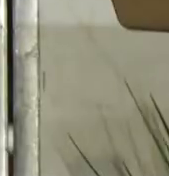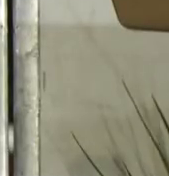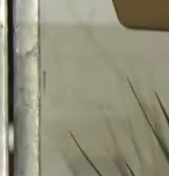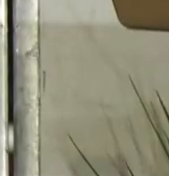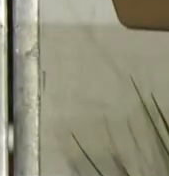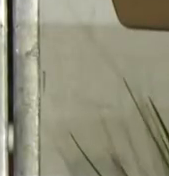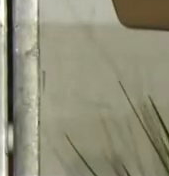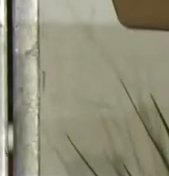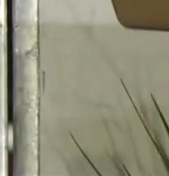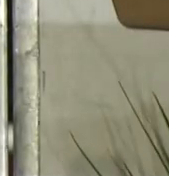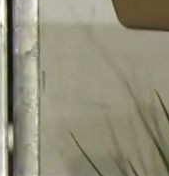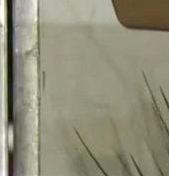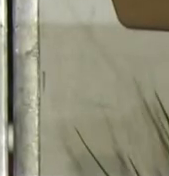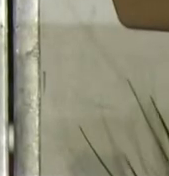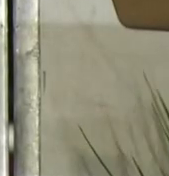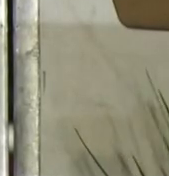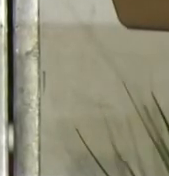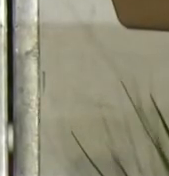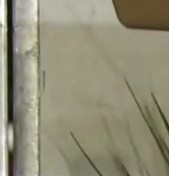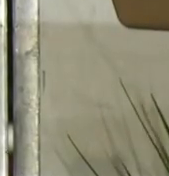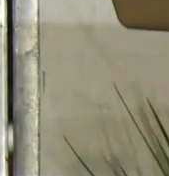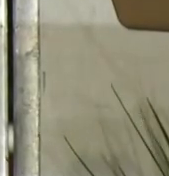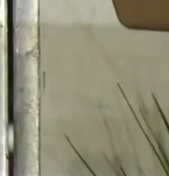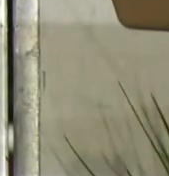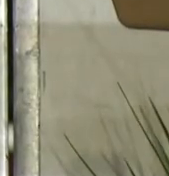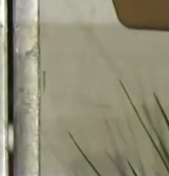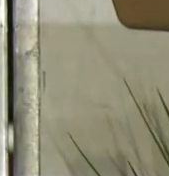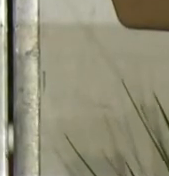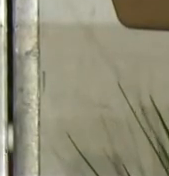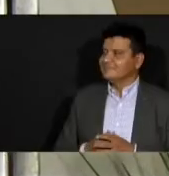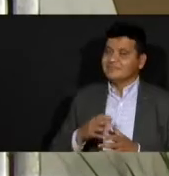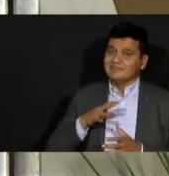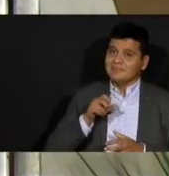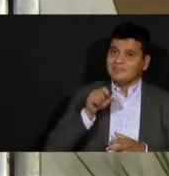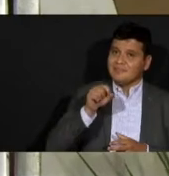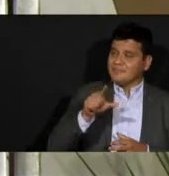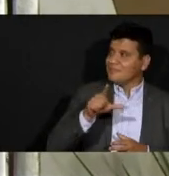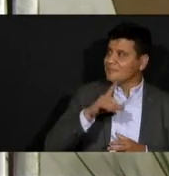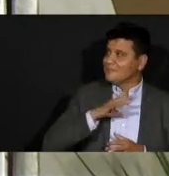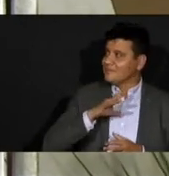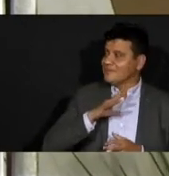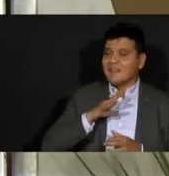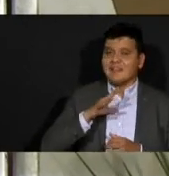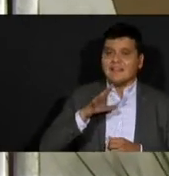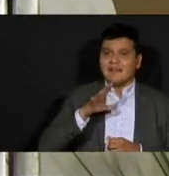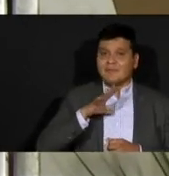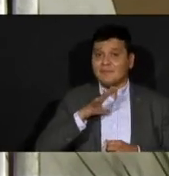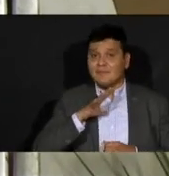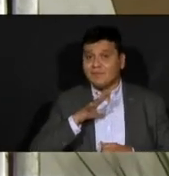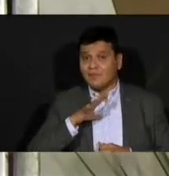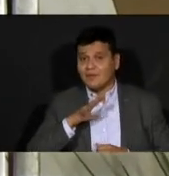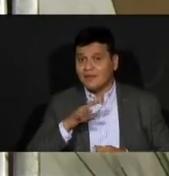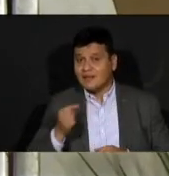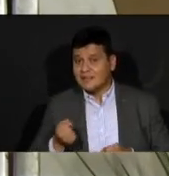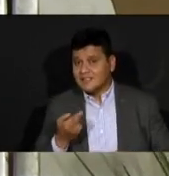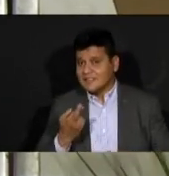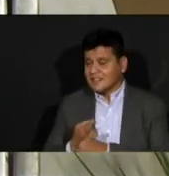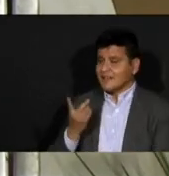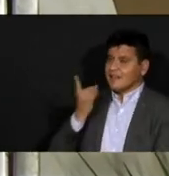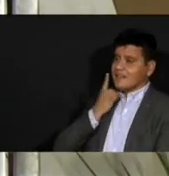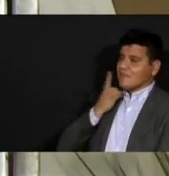aprobado, solicito a la segunda secretaria, diputada Yesenia Guadalupe Reyes Calza Díaz, se sirva a dar